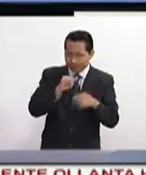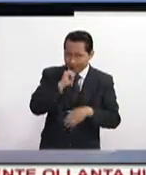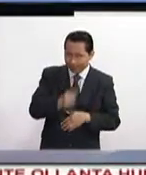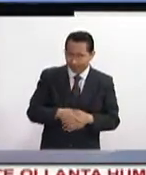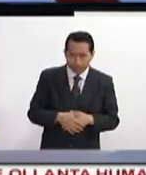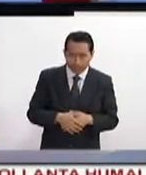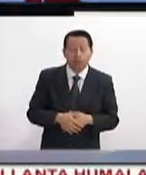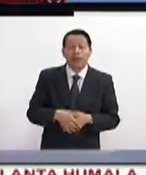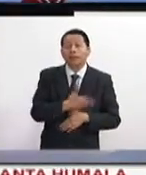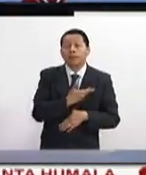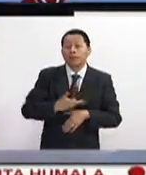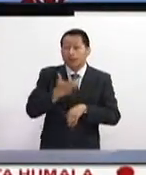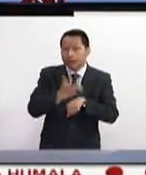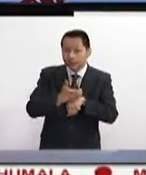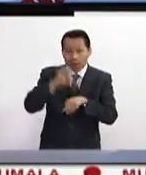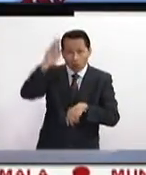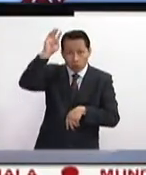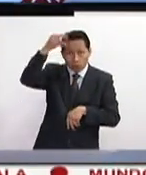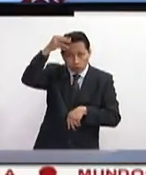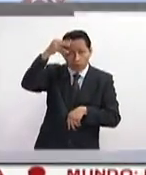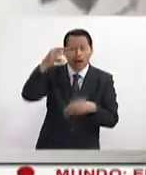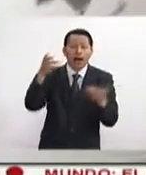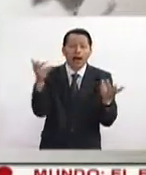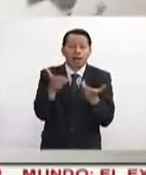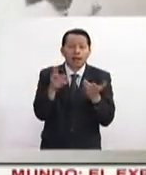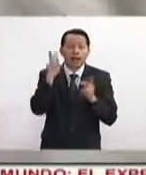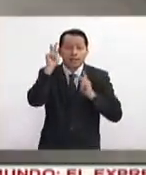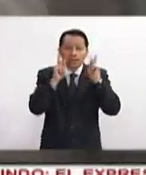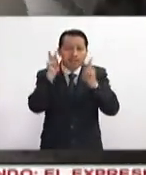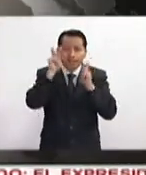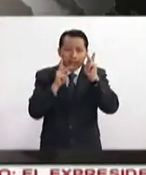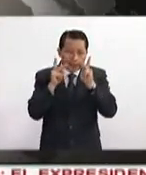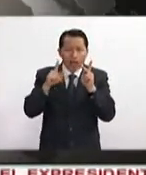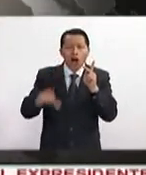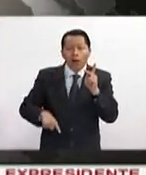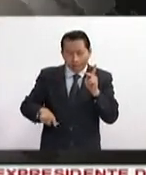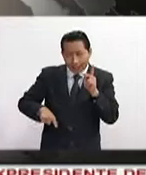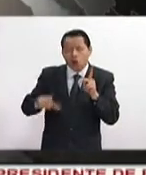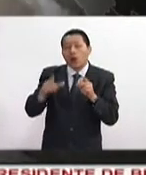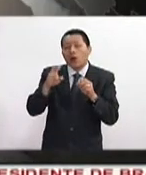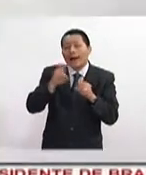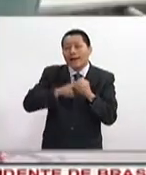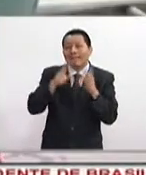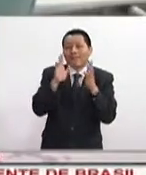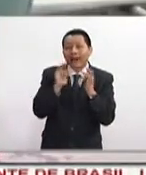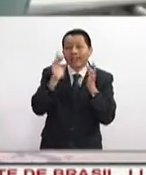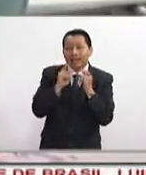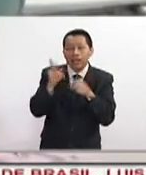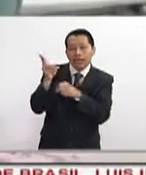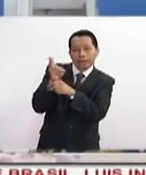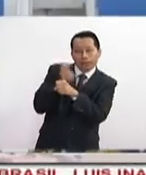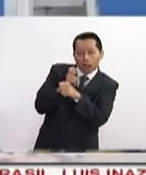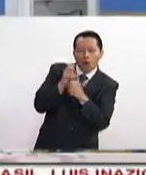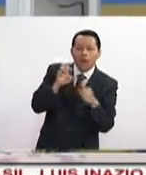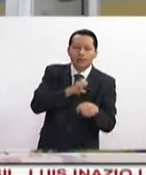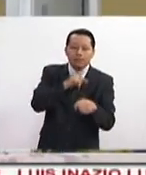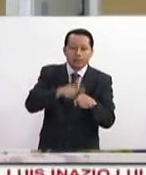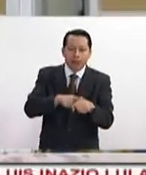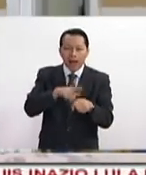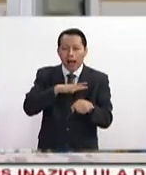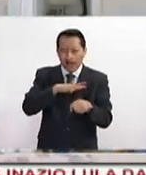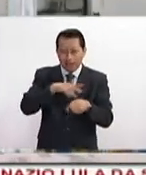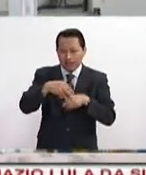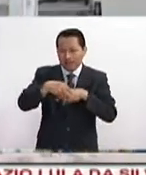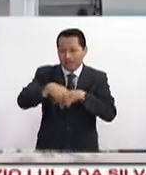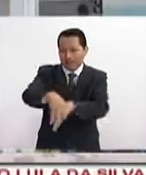El presidente de los Estados Unidos, Donald Trump, está realizando una visita de Estado en Francia y ahí participó como invitado especial en el desfile de la